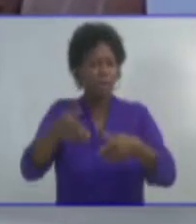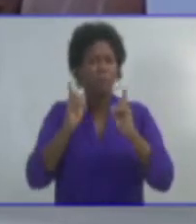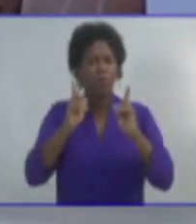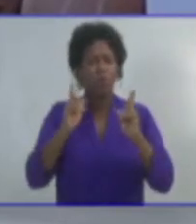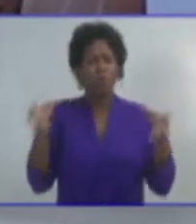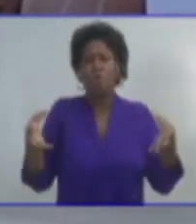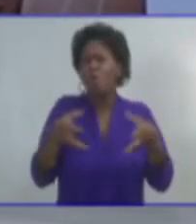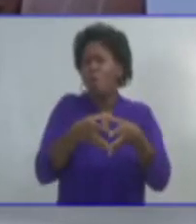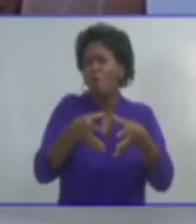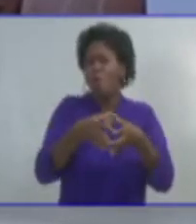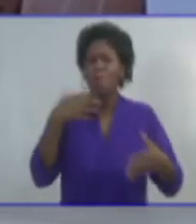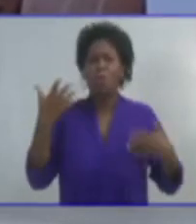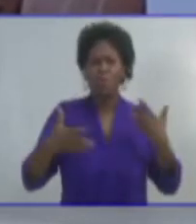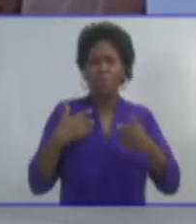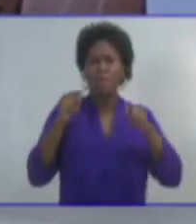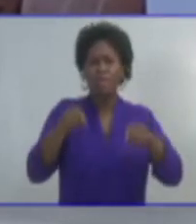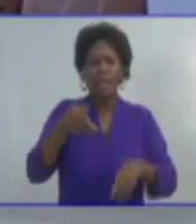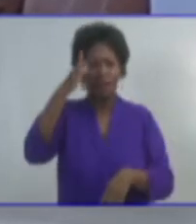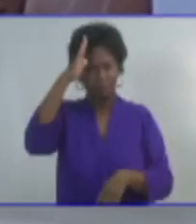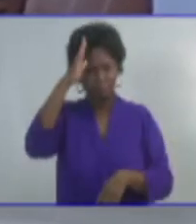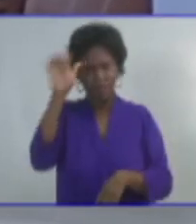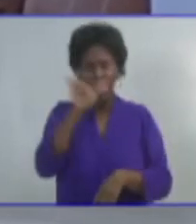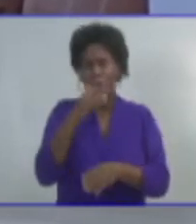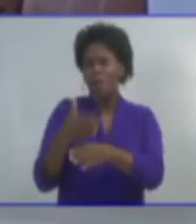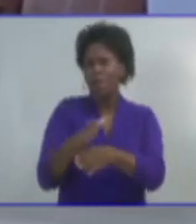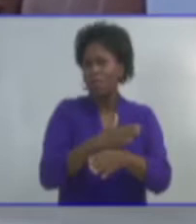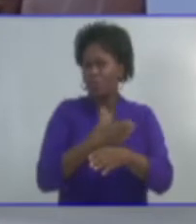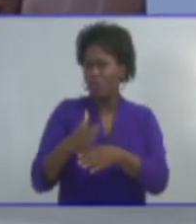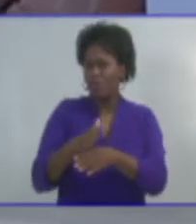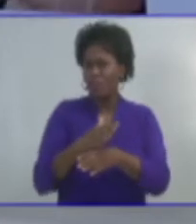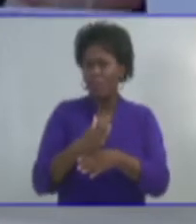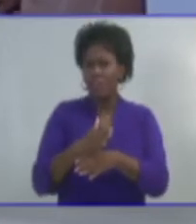Bermúdez. Información que aparece también en diferentes